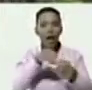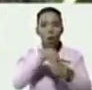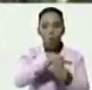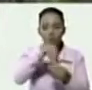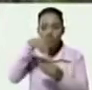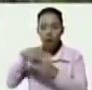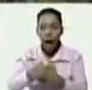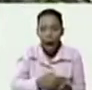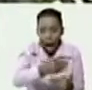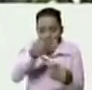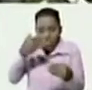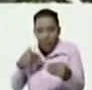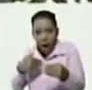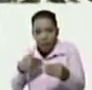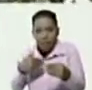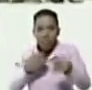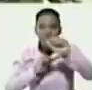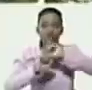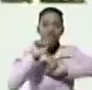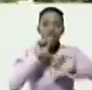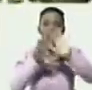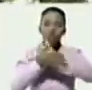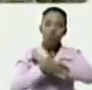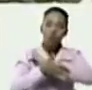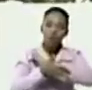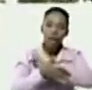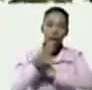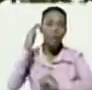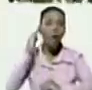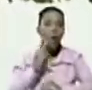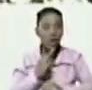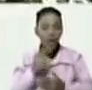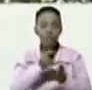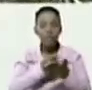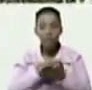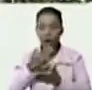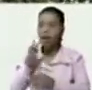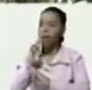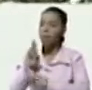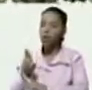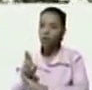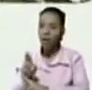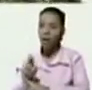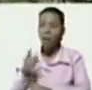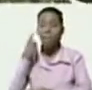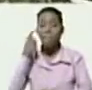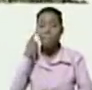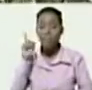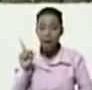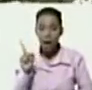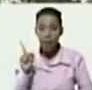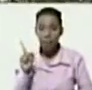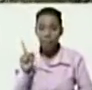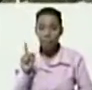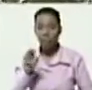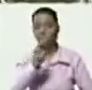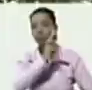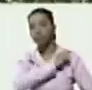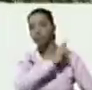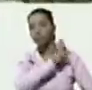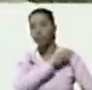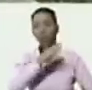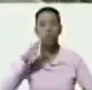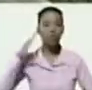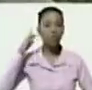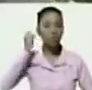retaguardia. Y Bolívar le escribe, le responde y le dice: mire, general Sucre,